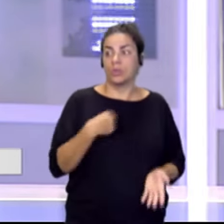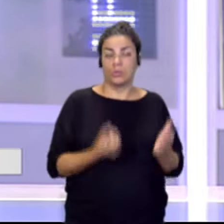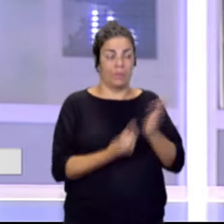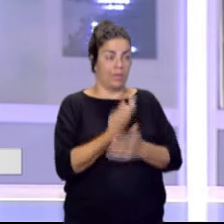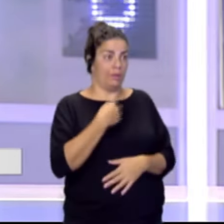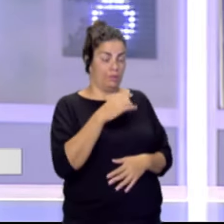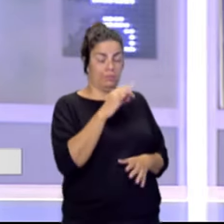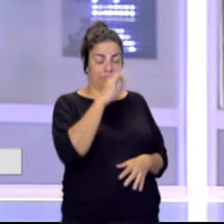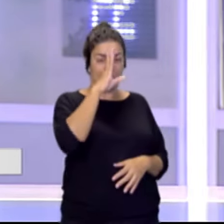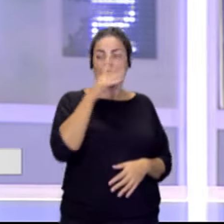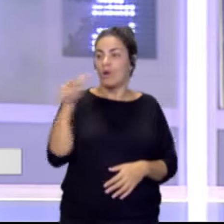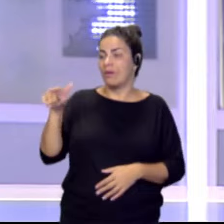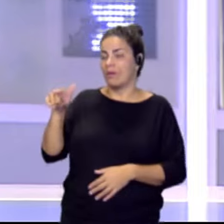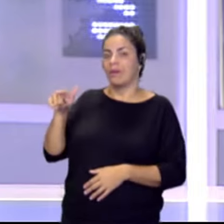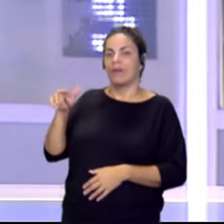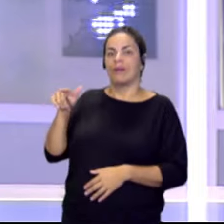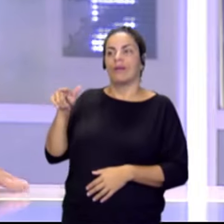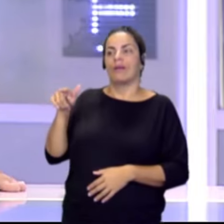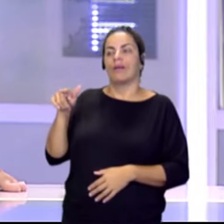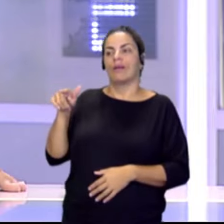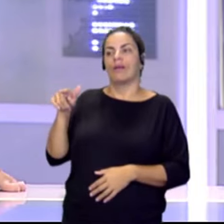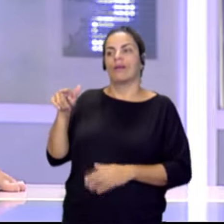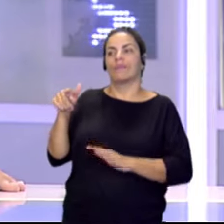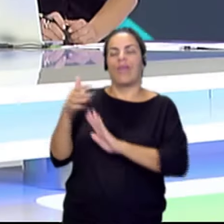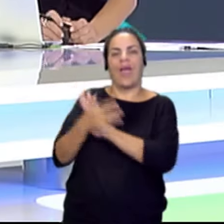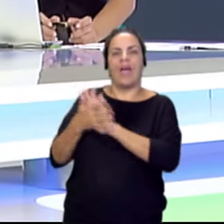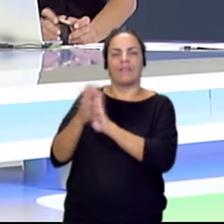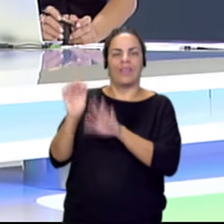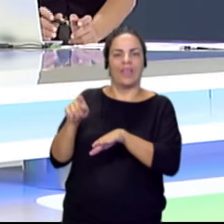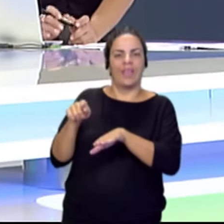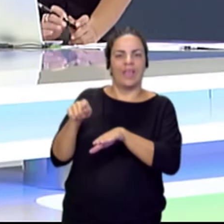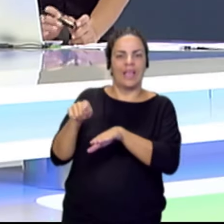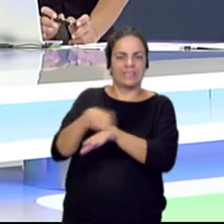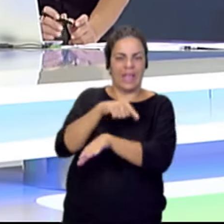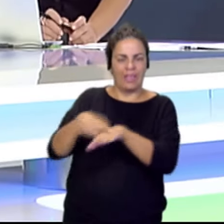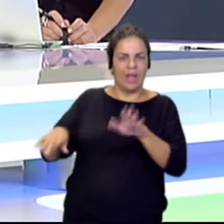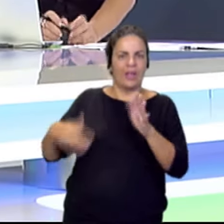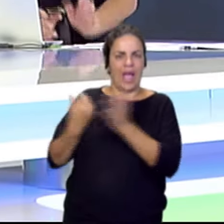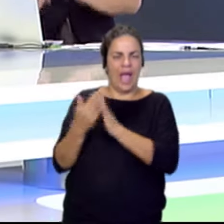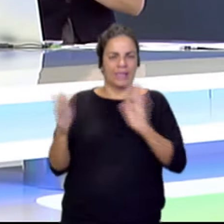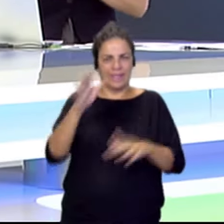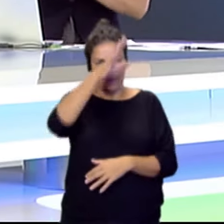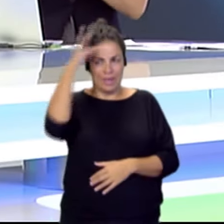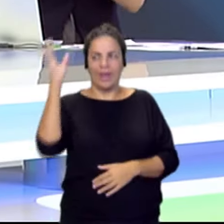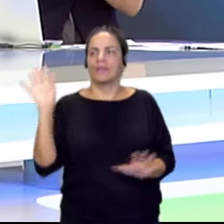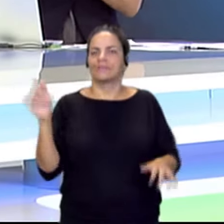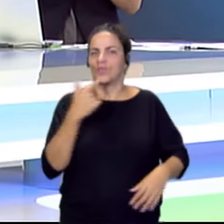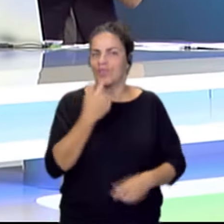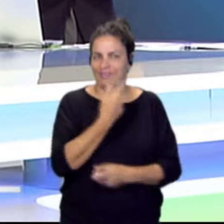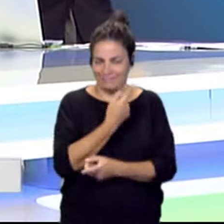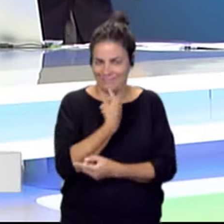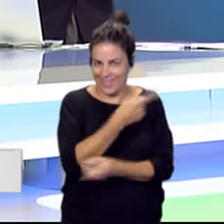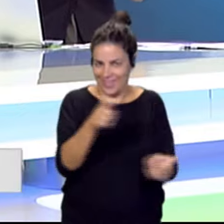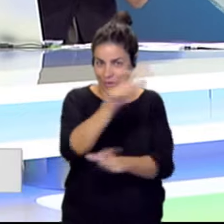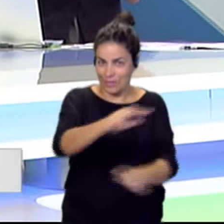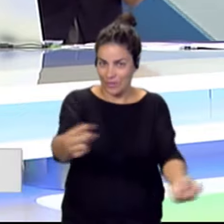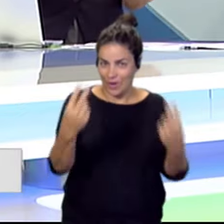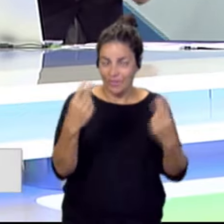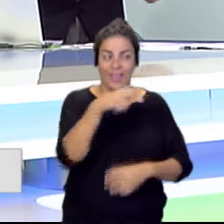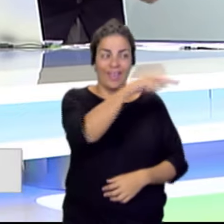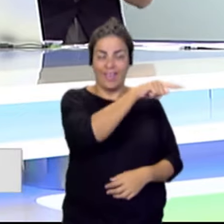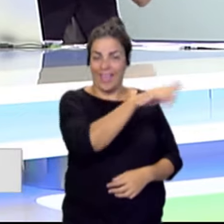hablado de sandalias, incluso en verano. Bueno, pero luego... hay que decir a los espectadores, me voy a chivar, que no le gusta a Antonio los zapatos de